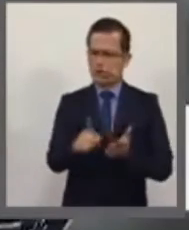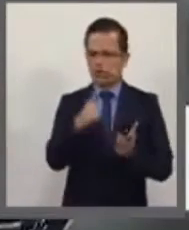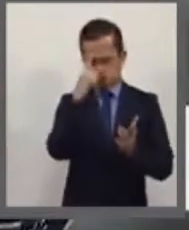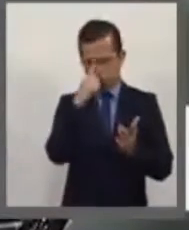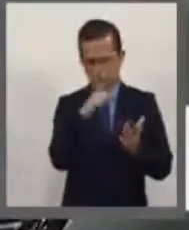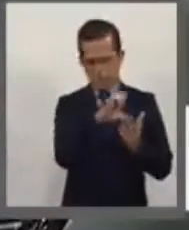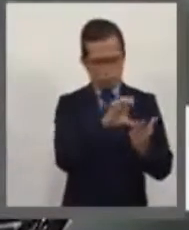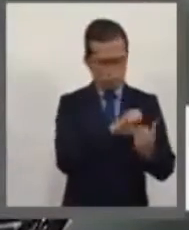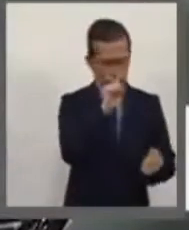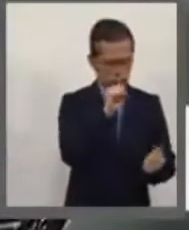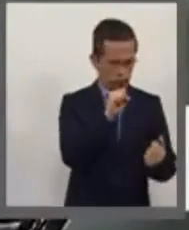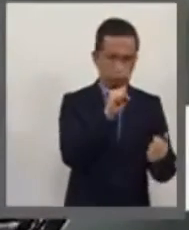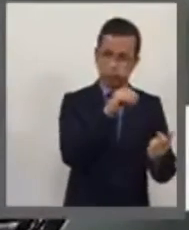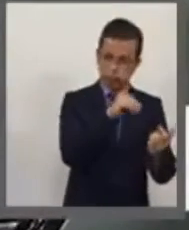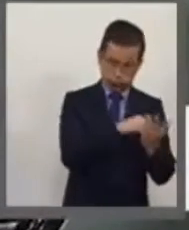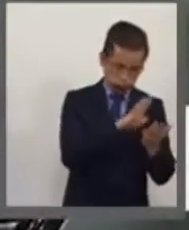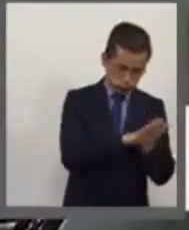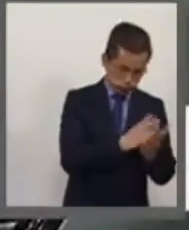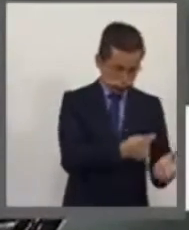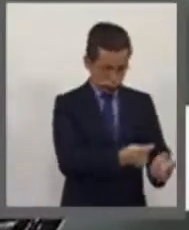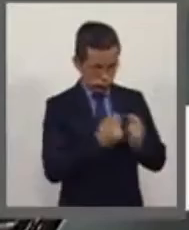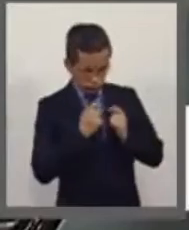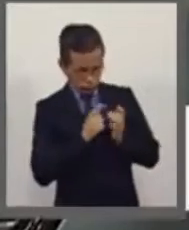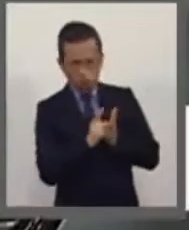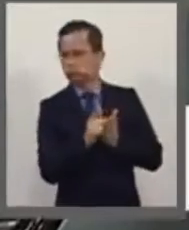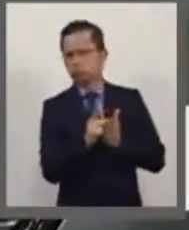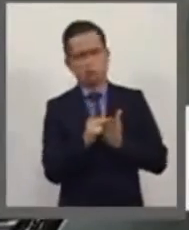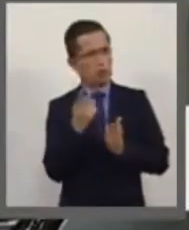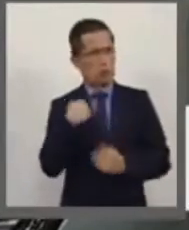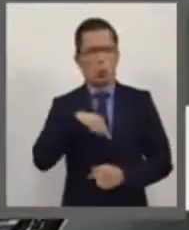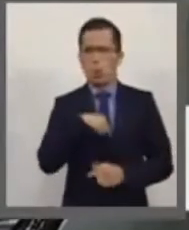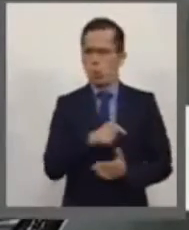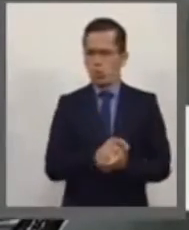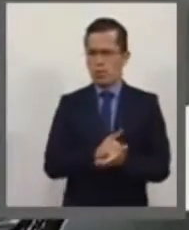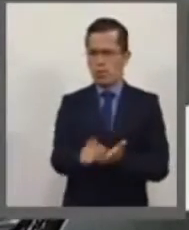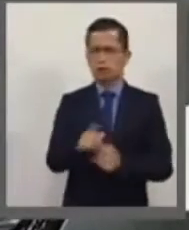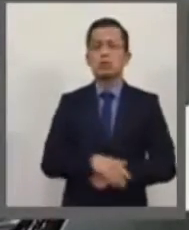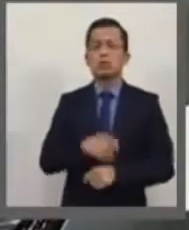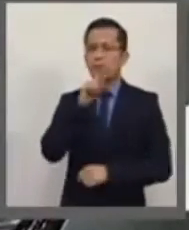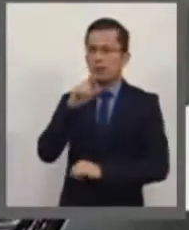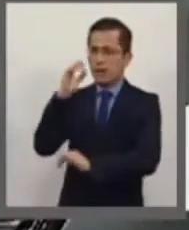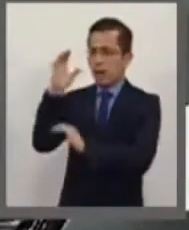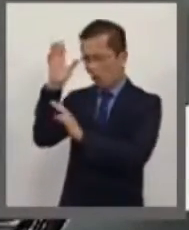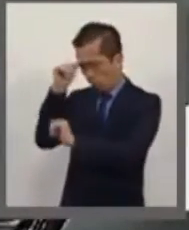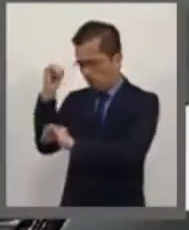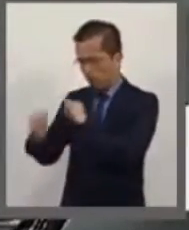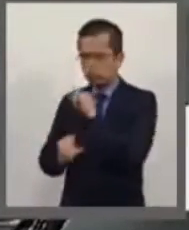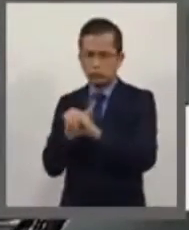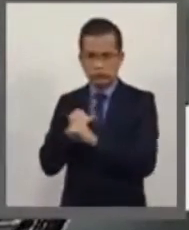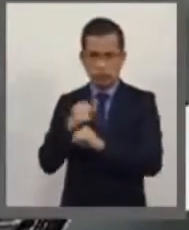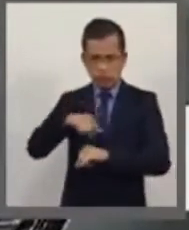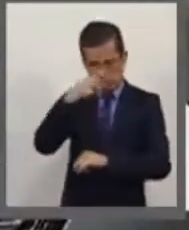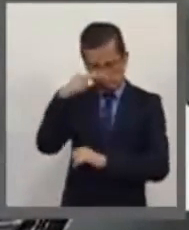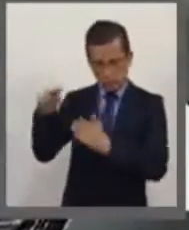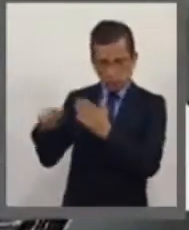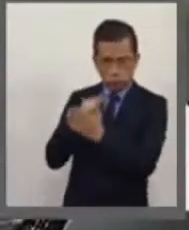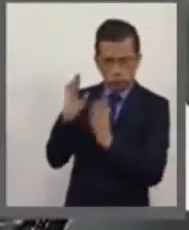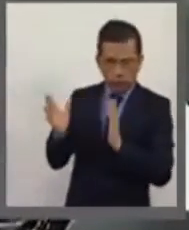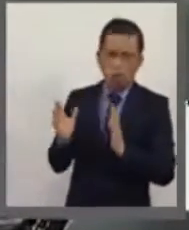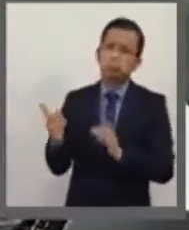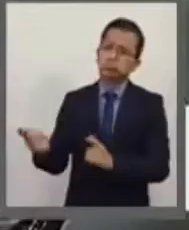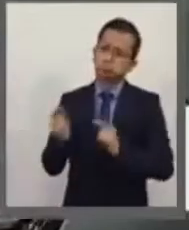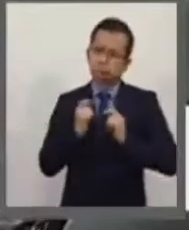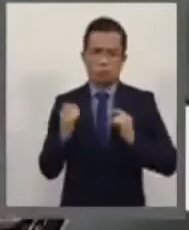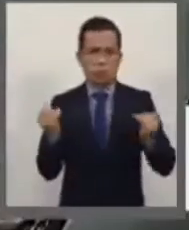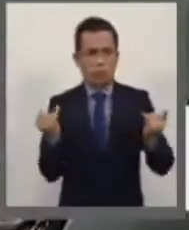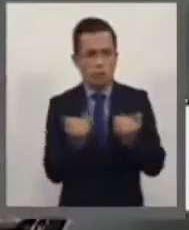Constitución Política de los Estados Unidos Mexicanos y los instrumentos internacionales suscritos por el Estado mexicano. Por lo tanto, la